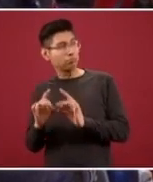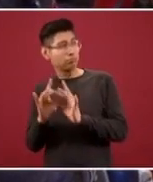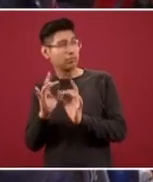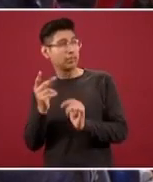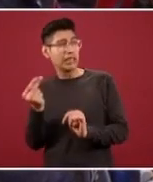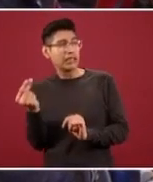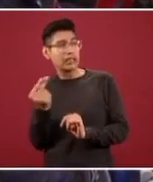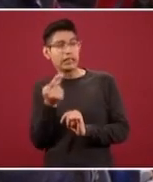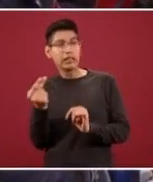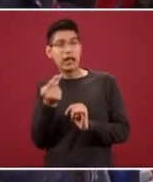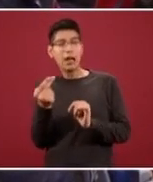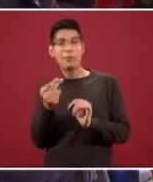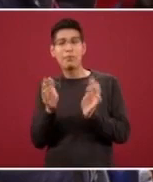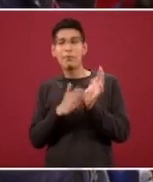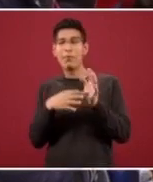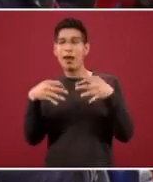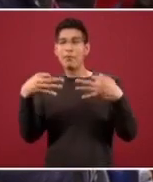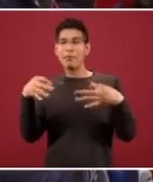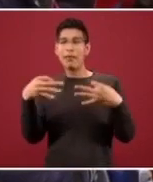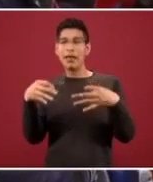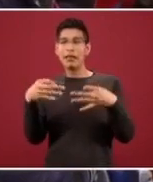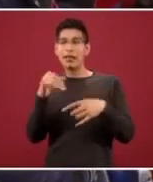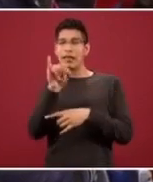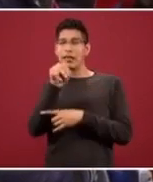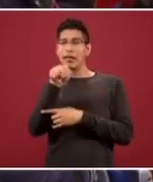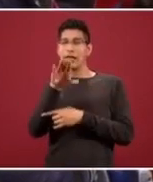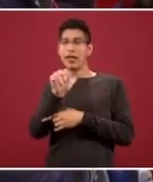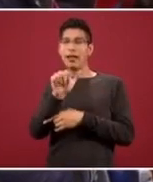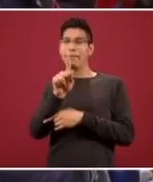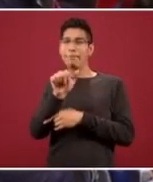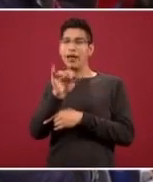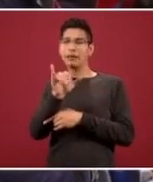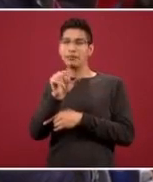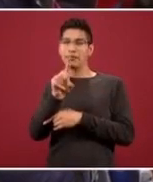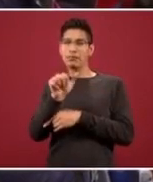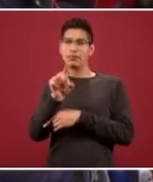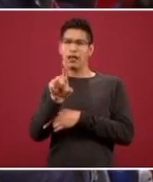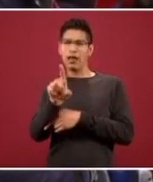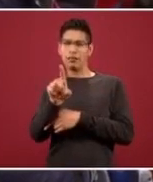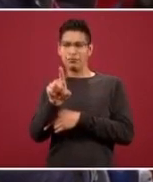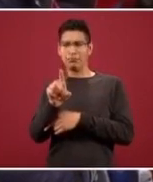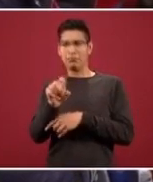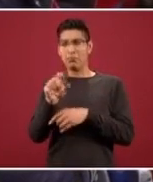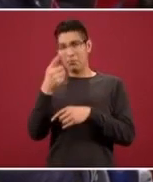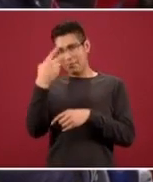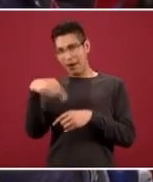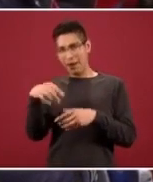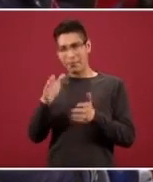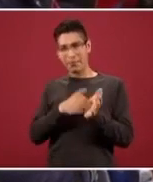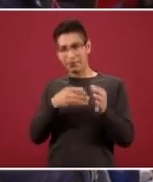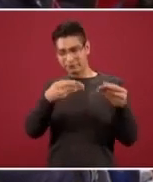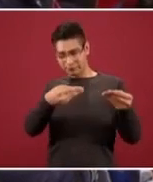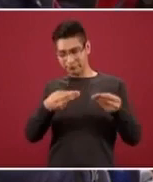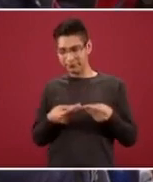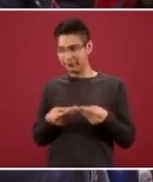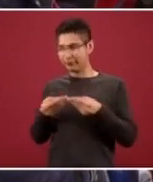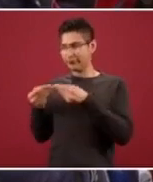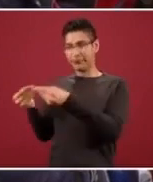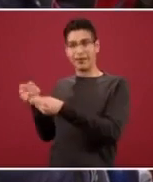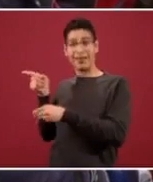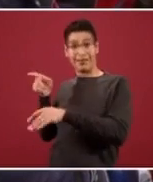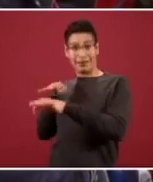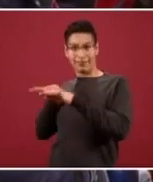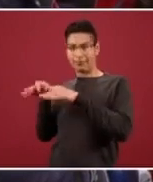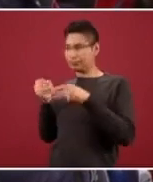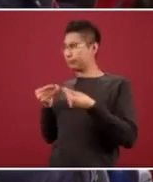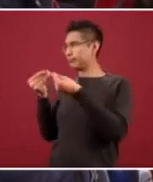presentarlas en sus trabajos por parte del IMSS o presentar estos comprobantes en sus trabajos para que les sean pagadas estas